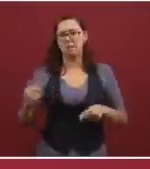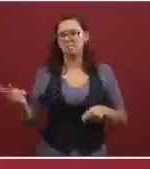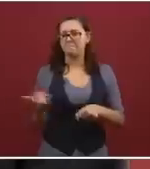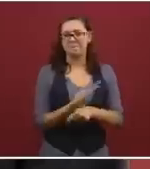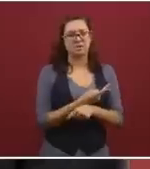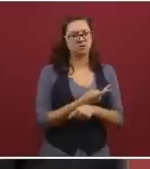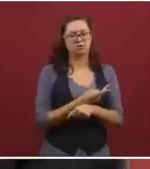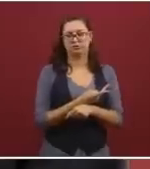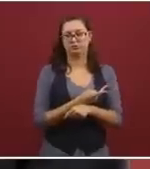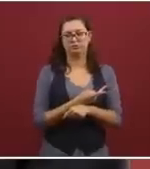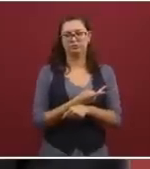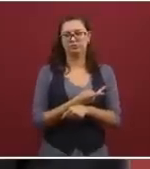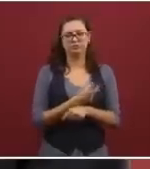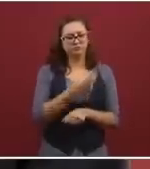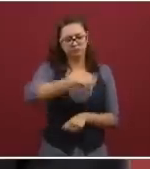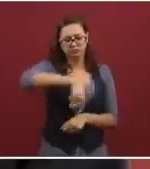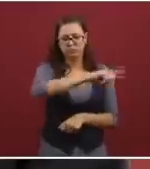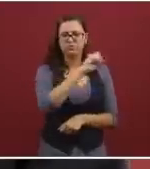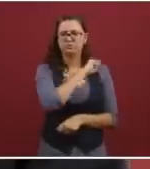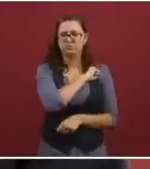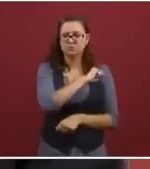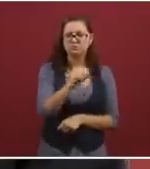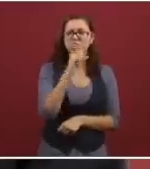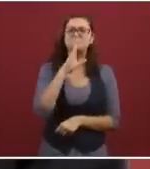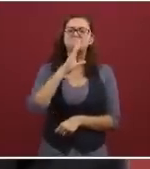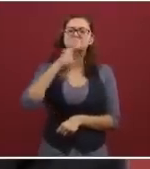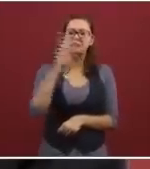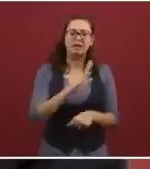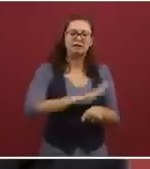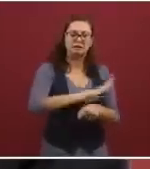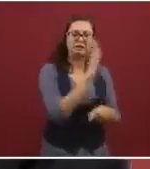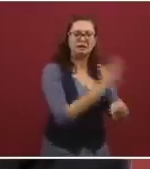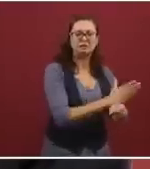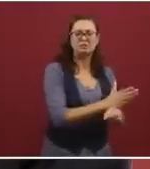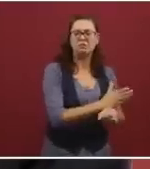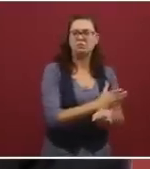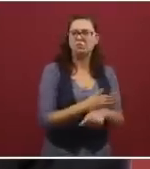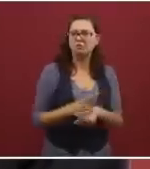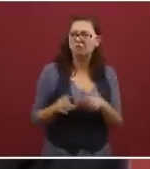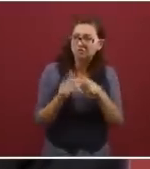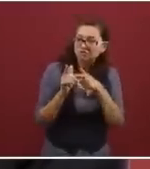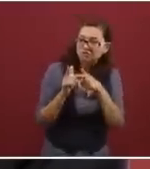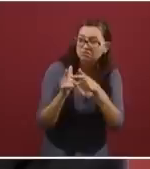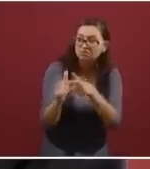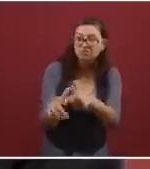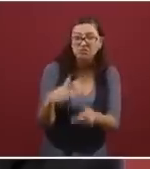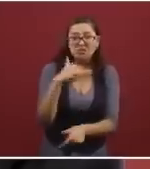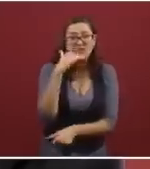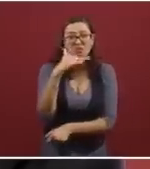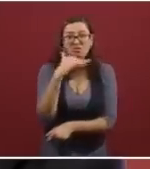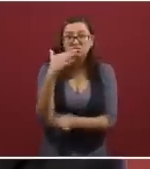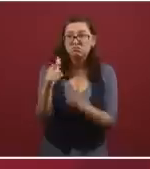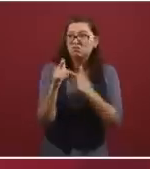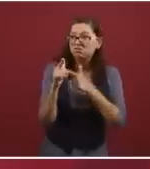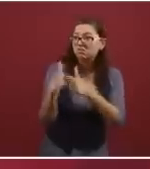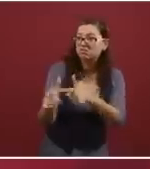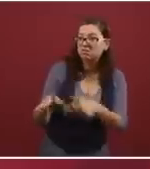significó un ilícito, también es justicia prevenir, evitar